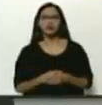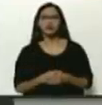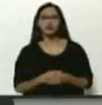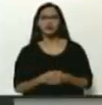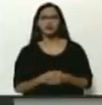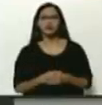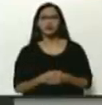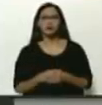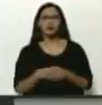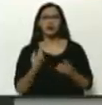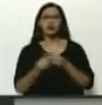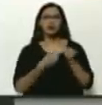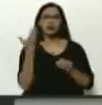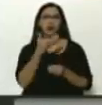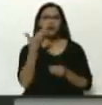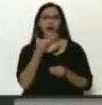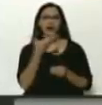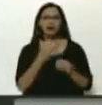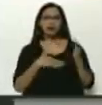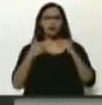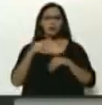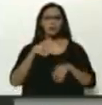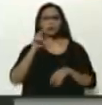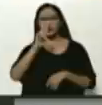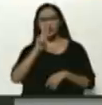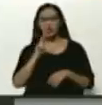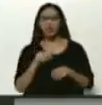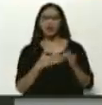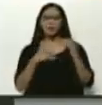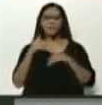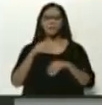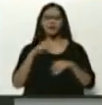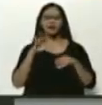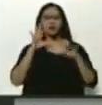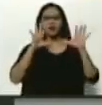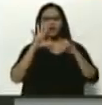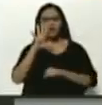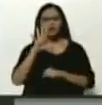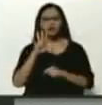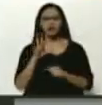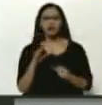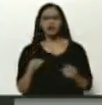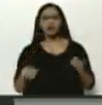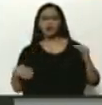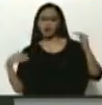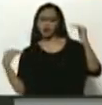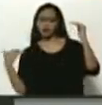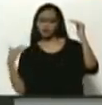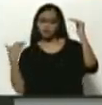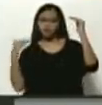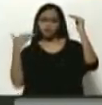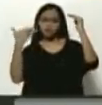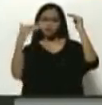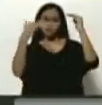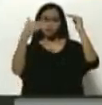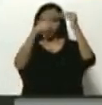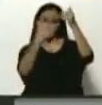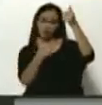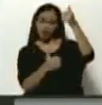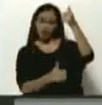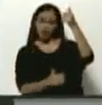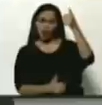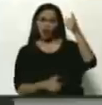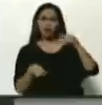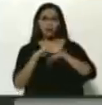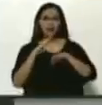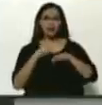Porque él mandaba una carta del piso 15 al piso 13 y duraba 2 semanas para que llegara. El ministro quejándose de su ministerio,